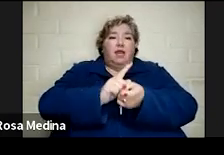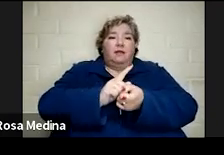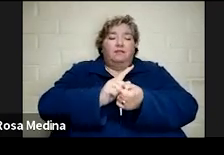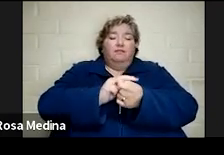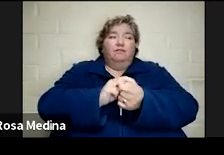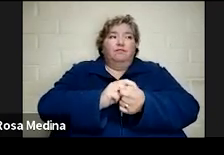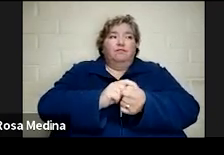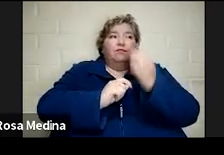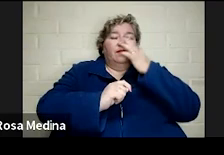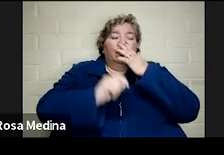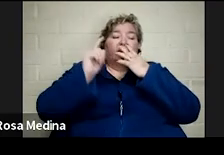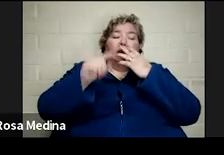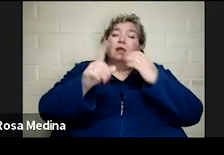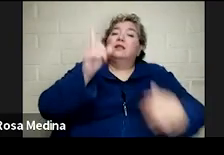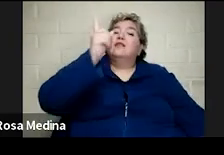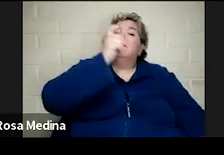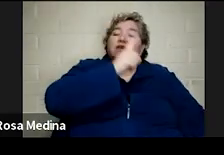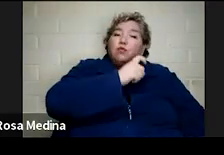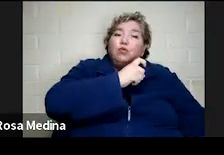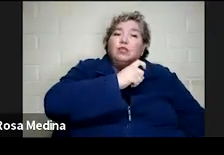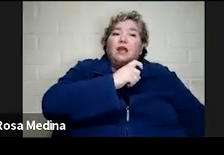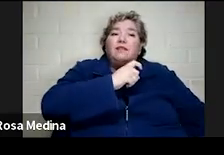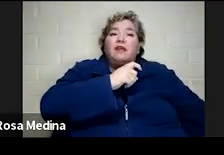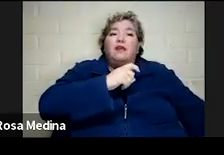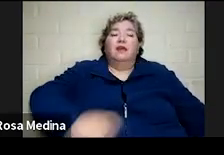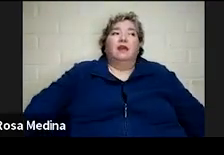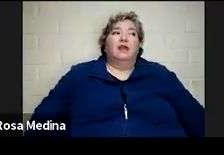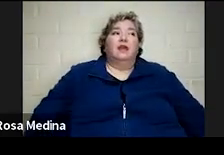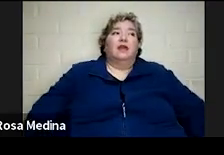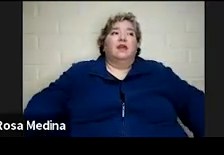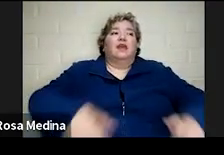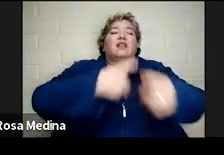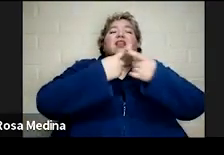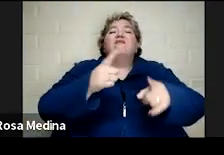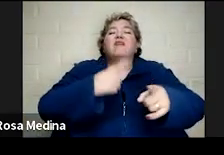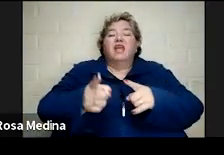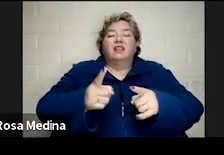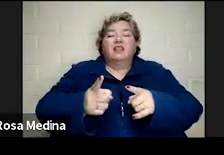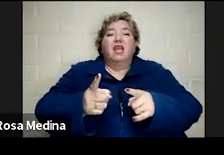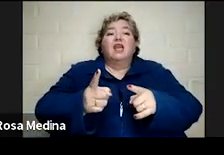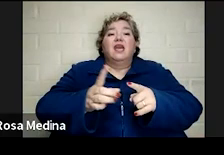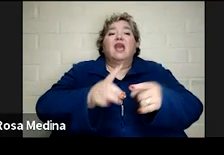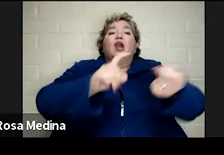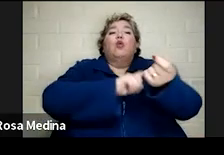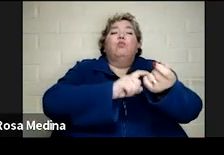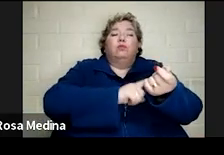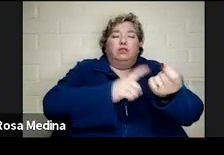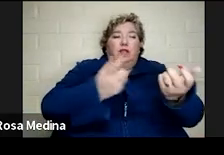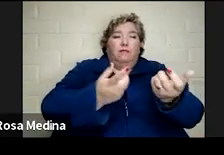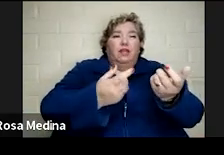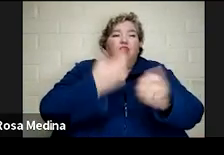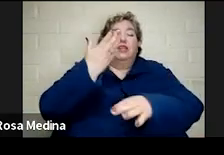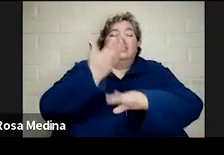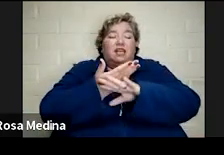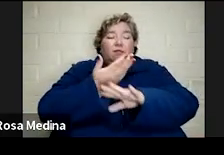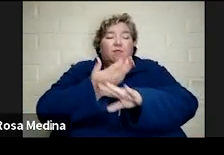La dificultad como para alternar entre situaciones que requieren distintos comportamientos, como dependiendo de lo que se le está pidiendo. Como esto de quedarse